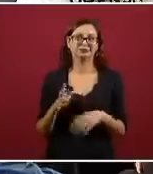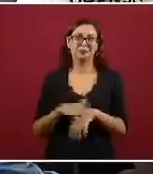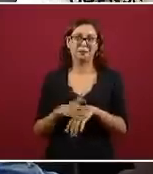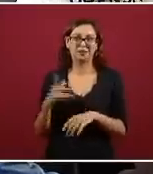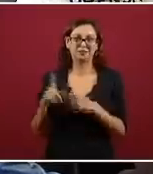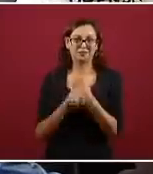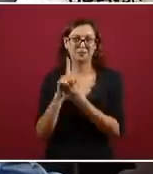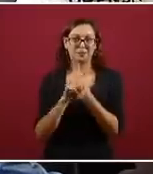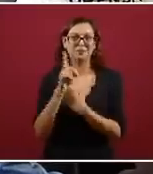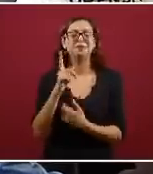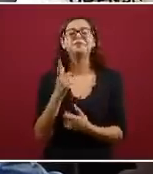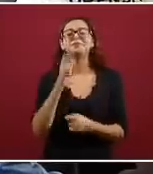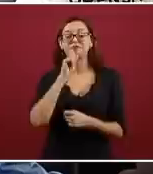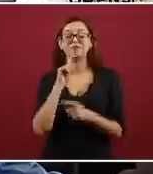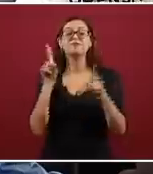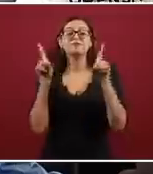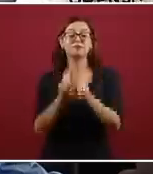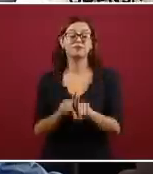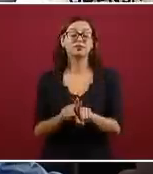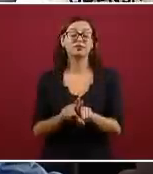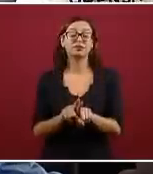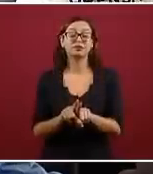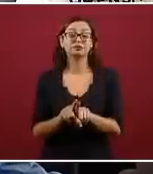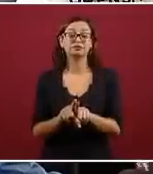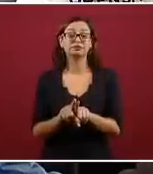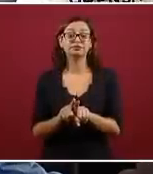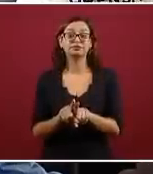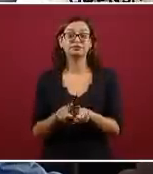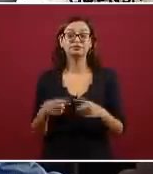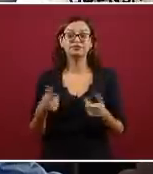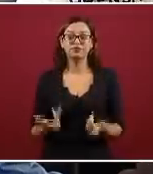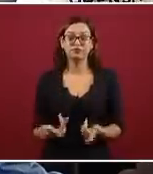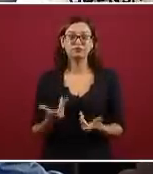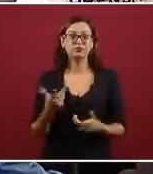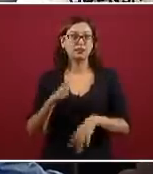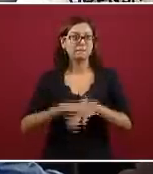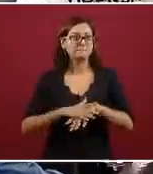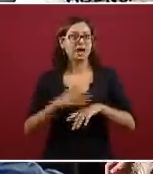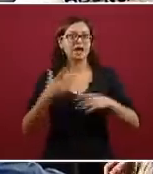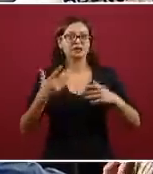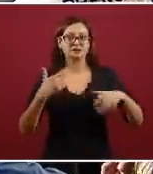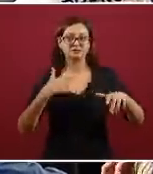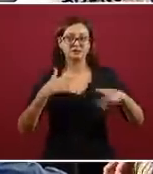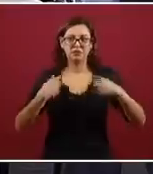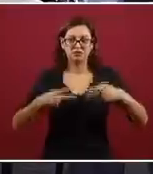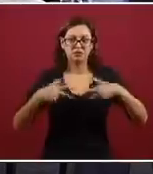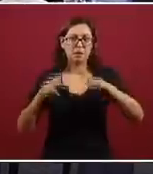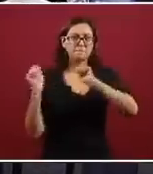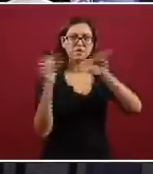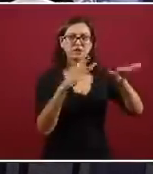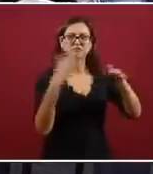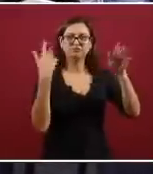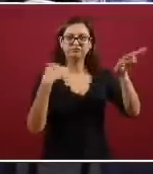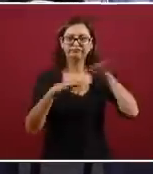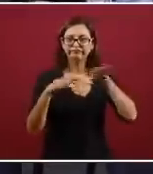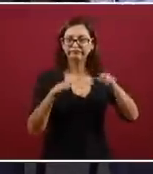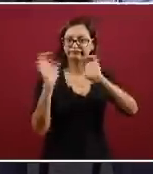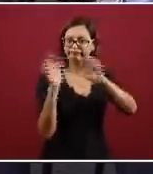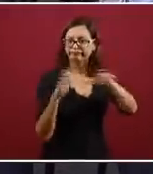está creciendo también la generación de empleos formales, está